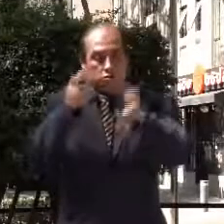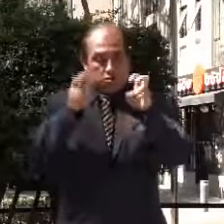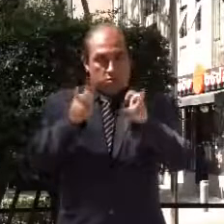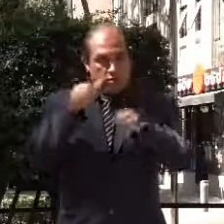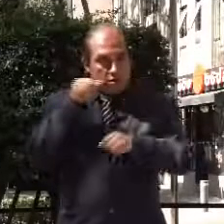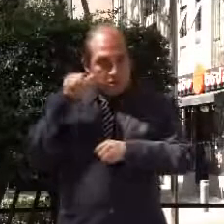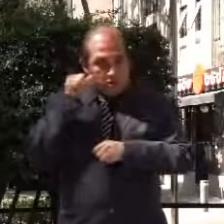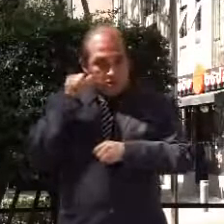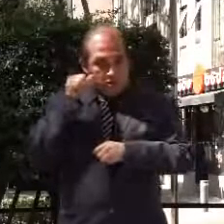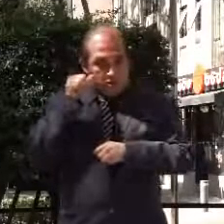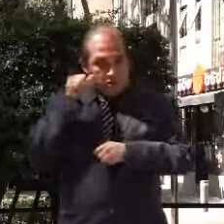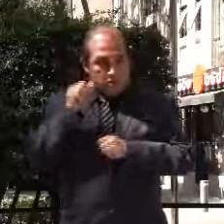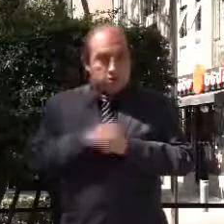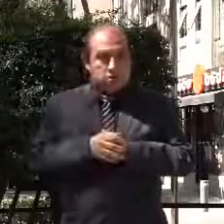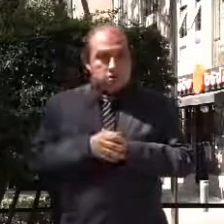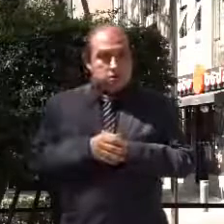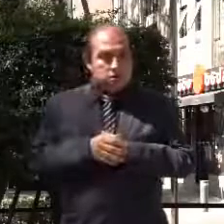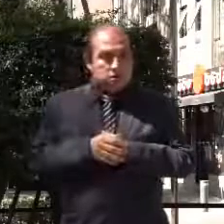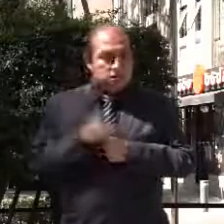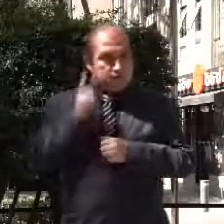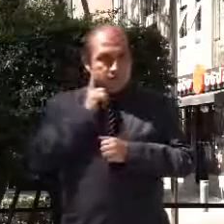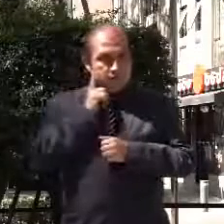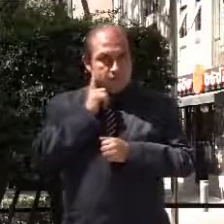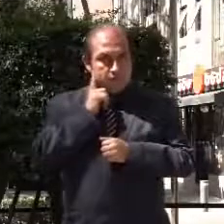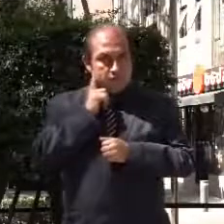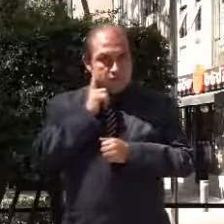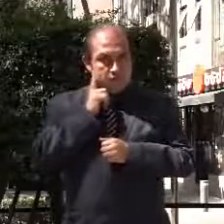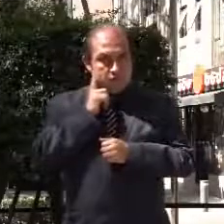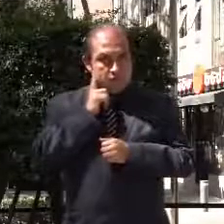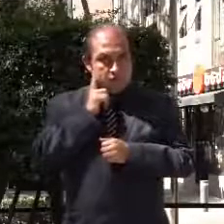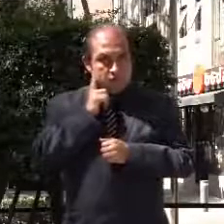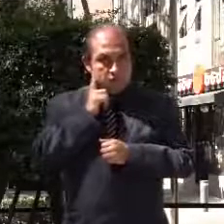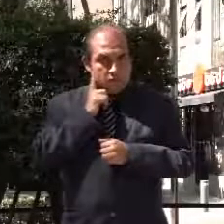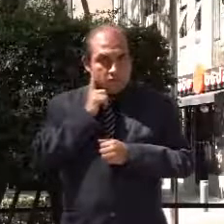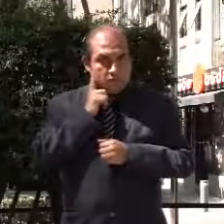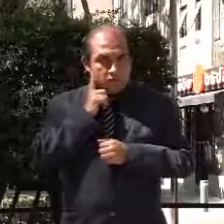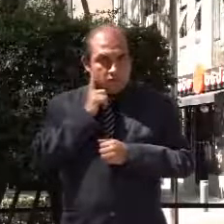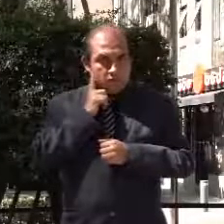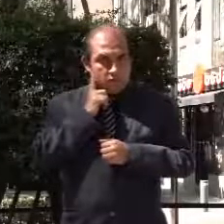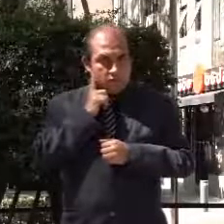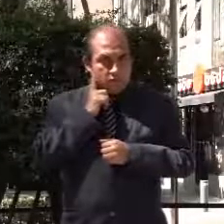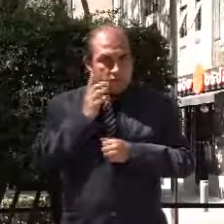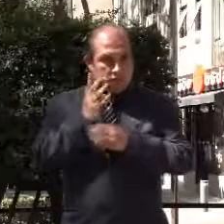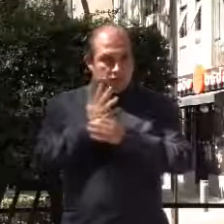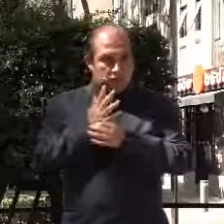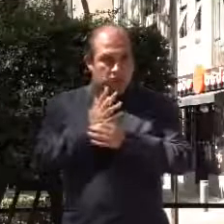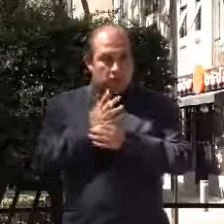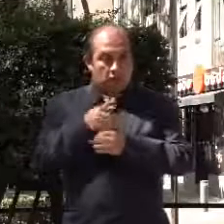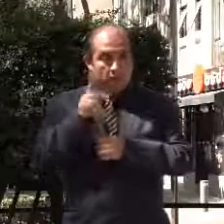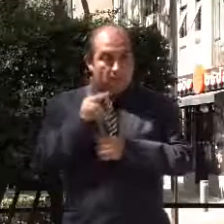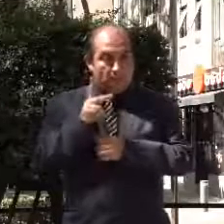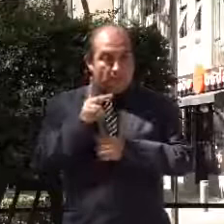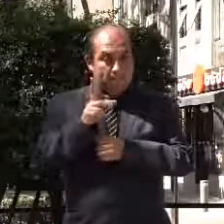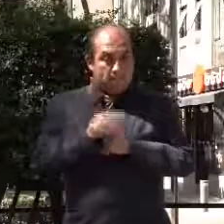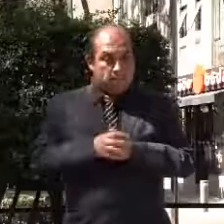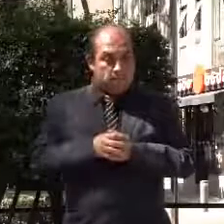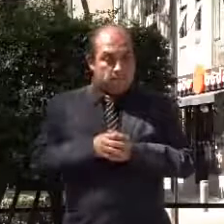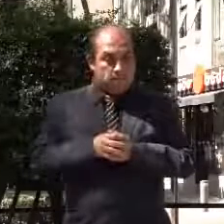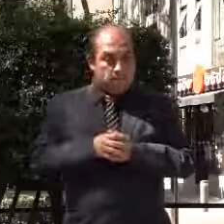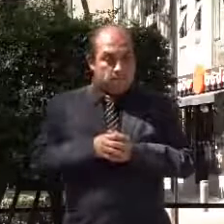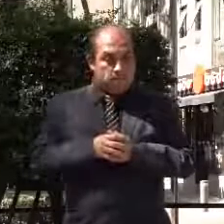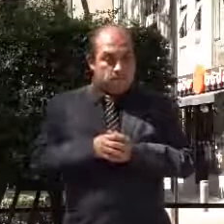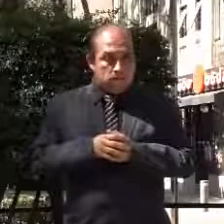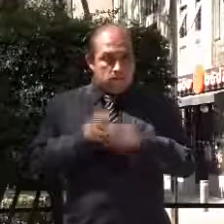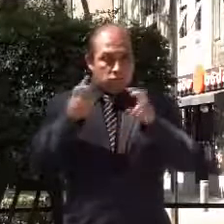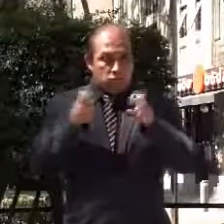en su mensaje usted era muy enfática en decir que no se quiere regresar al rojo, sin embargo, pues las circunstancias podrían llevar